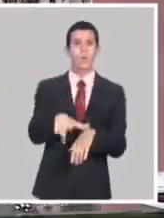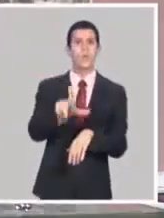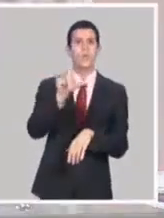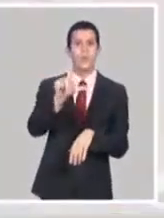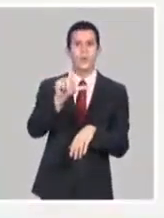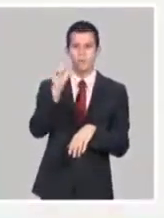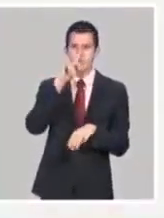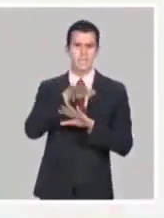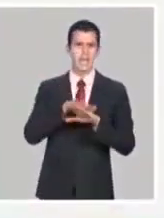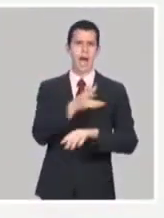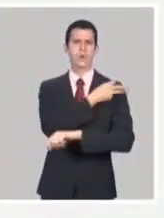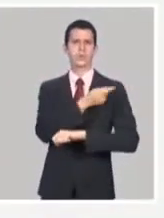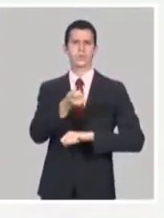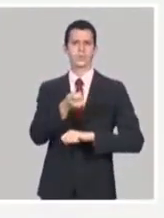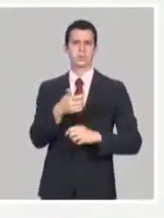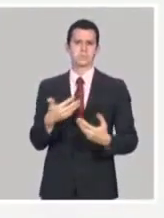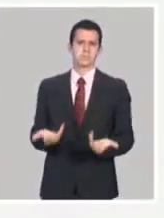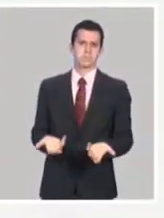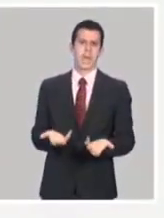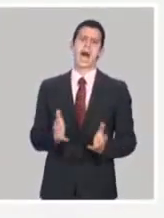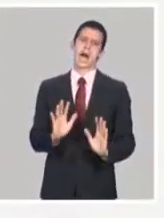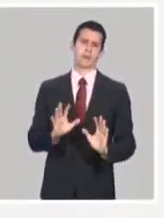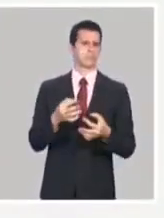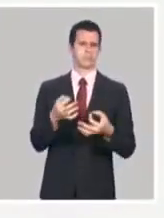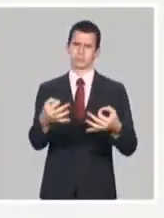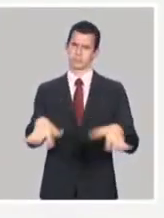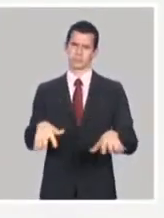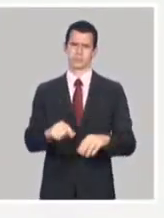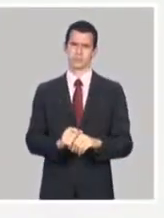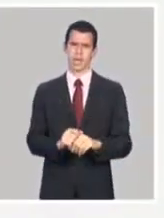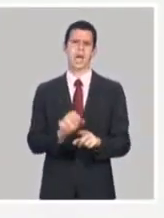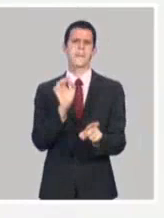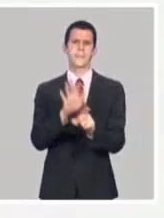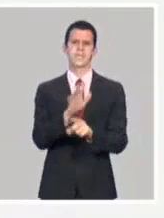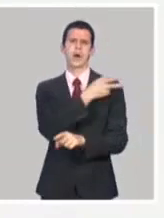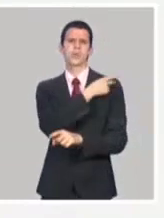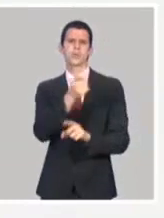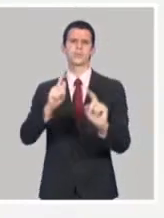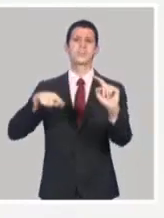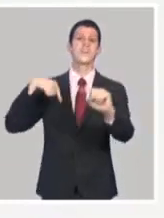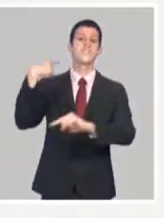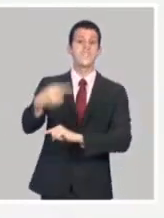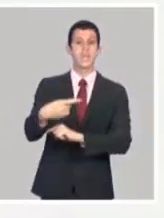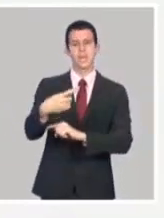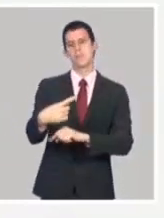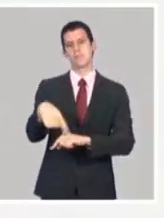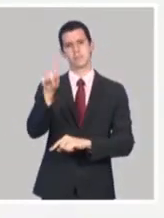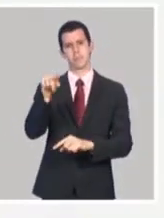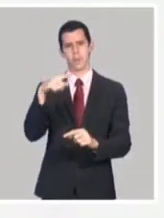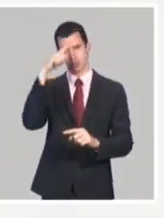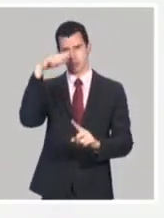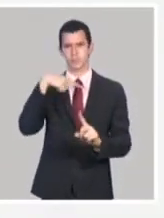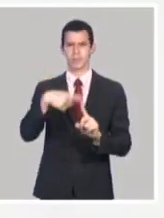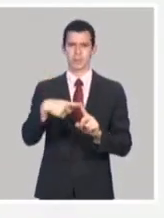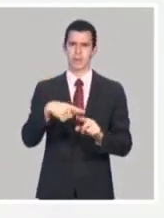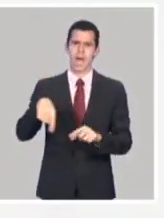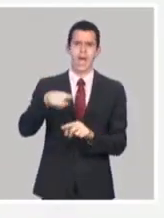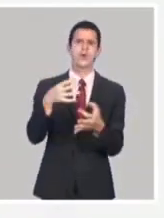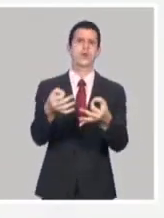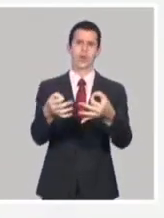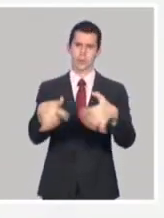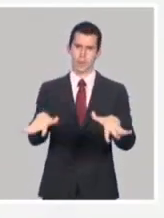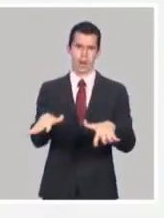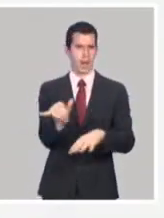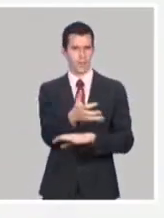establecido en el calendario se haría el curso 21 22 el primero de septiembre que tendrá un calendario normal normal